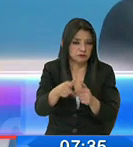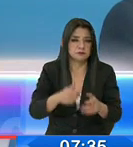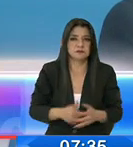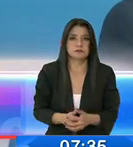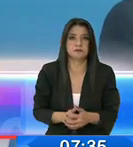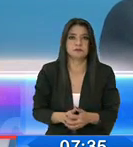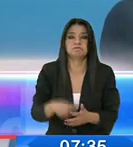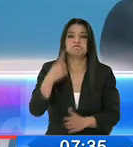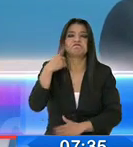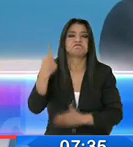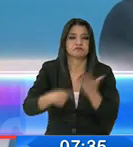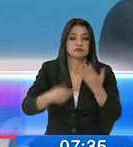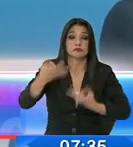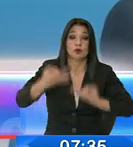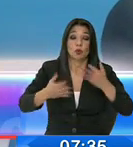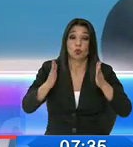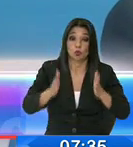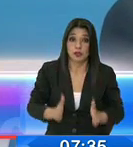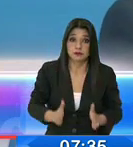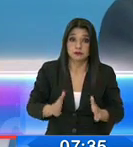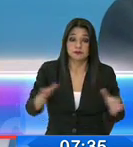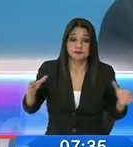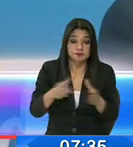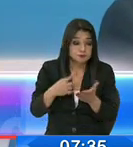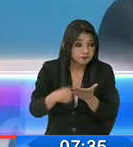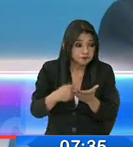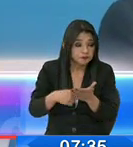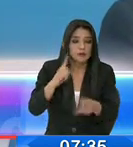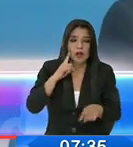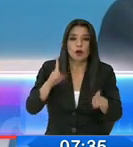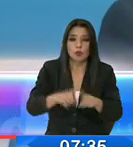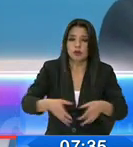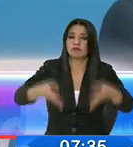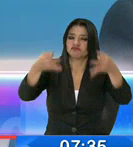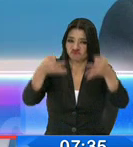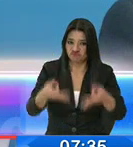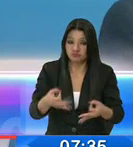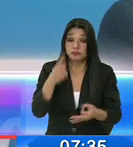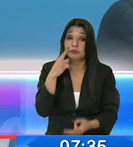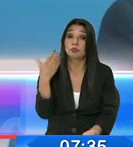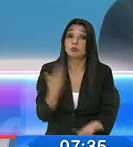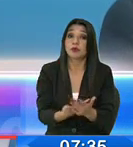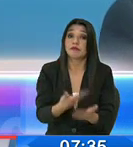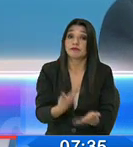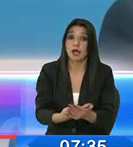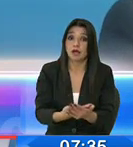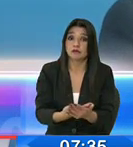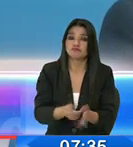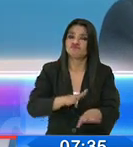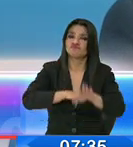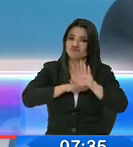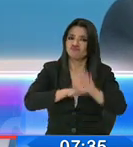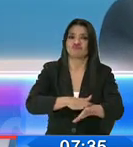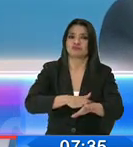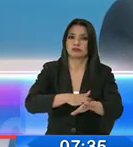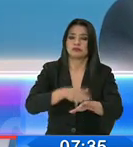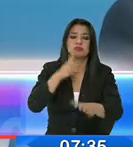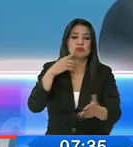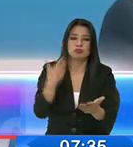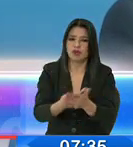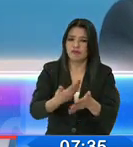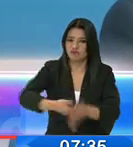los jueces lleguen al convencimiento de que esas pruebas demuestran fehacientemente